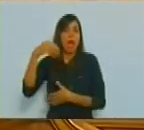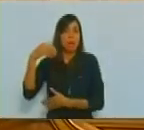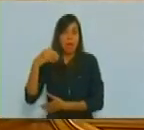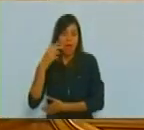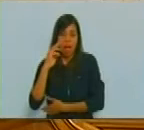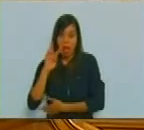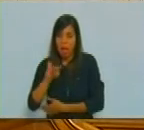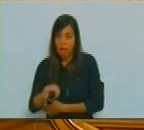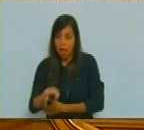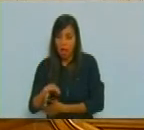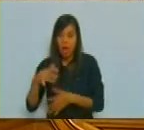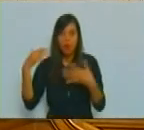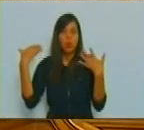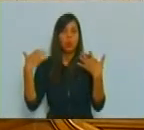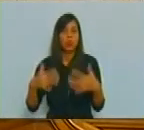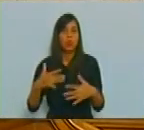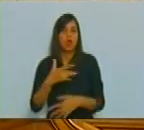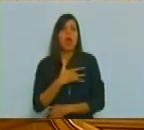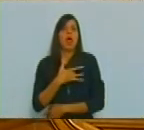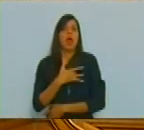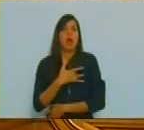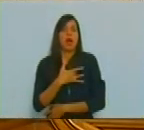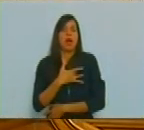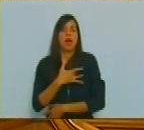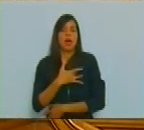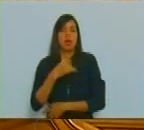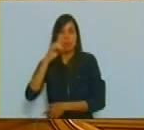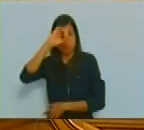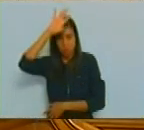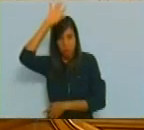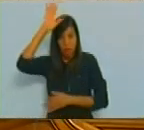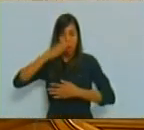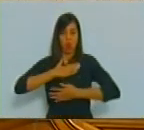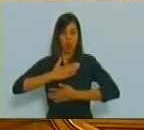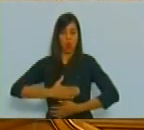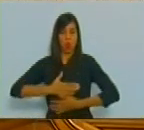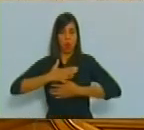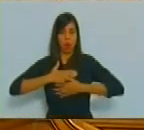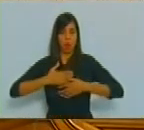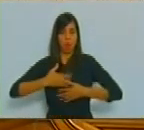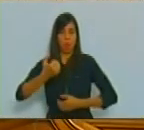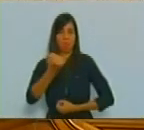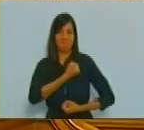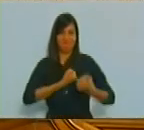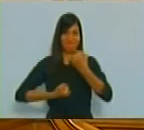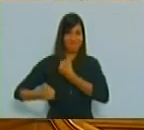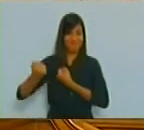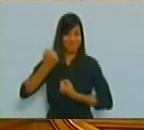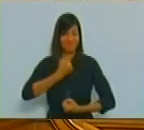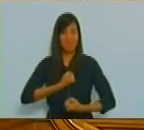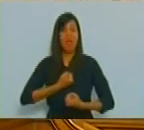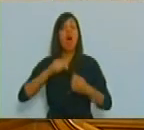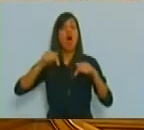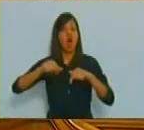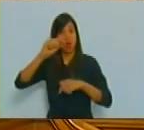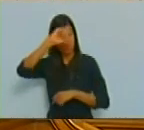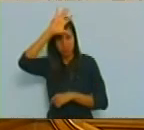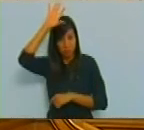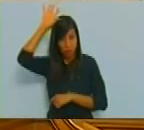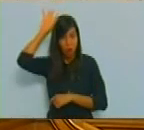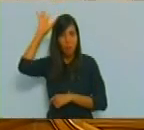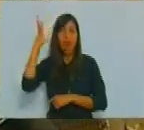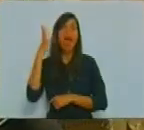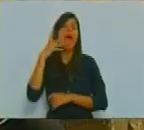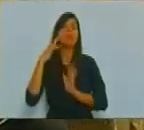través de nuestros ojos de cómo encontramos a nuestro querido rover ser hoy robert su ejemplo